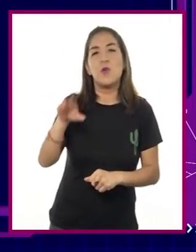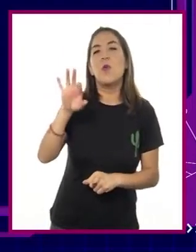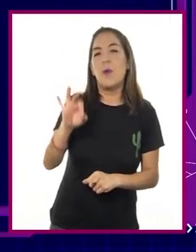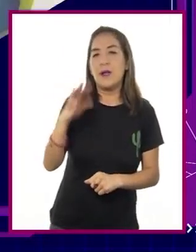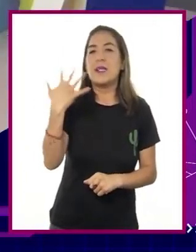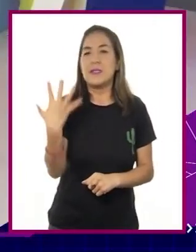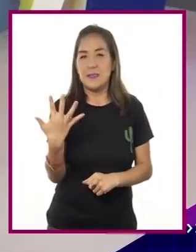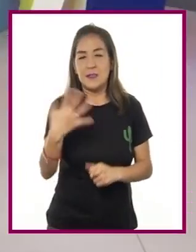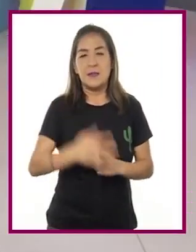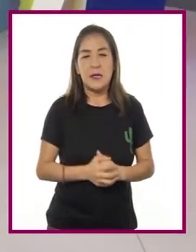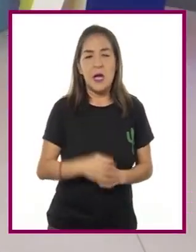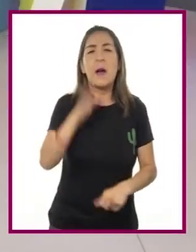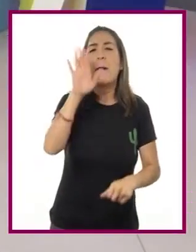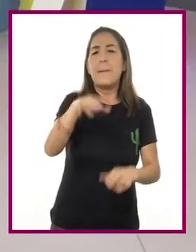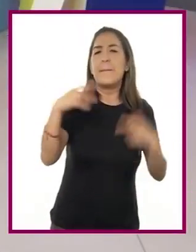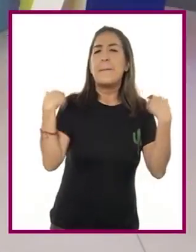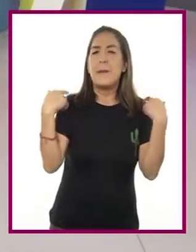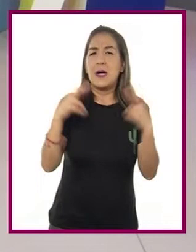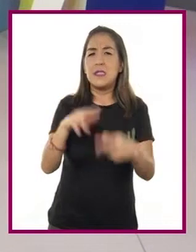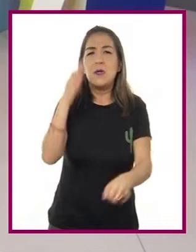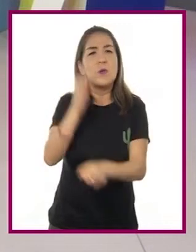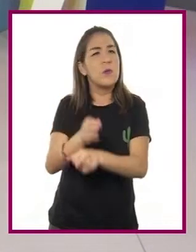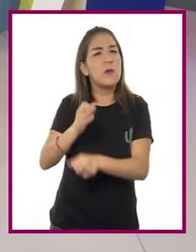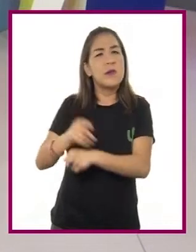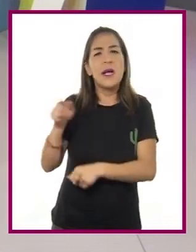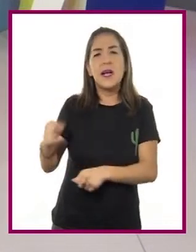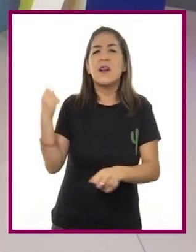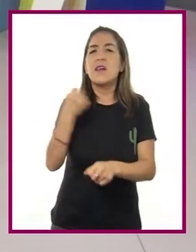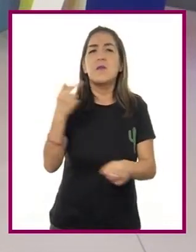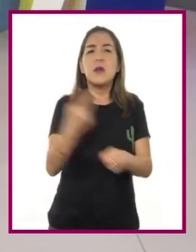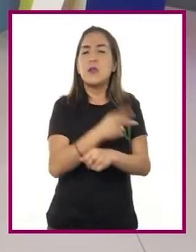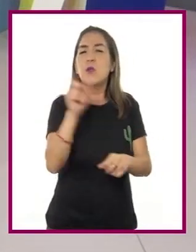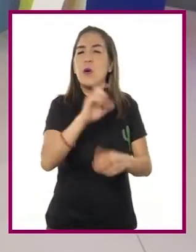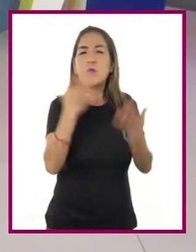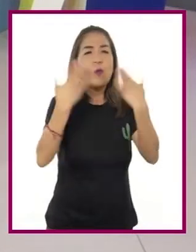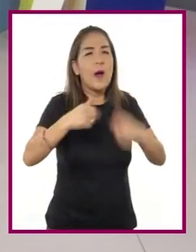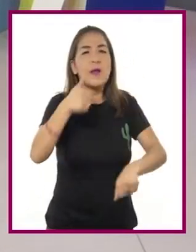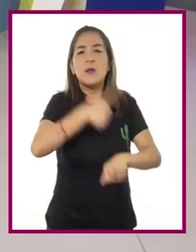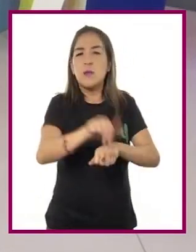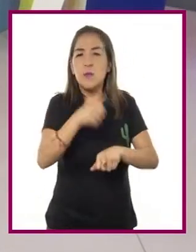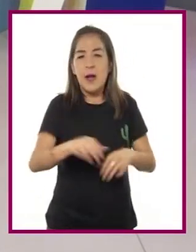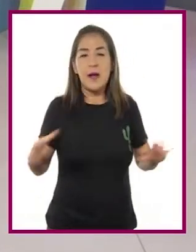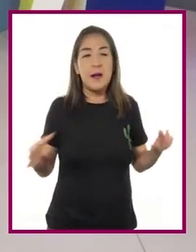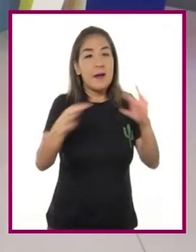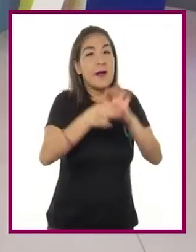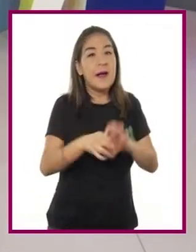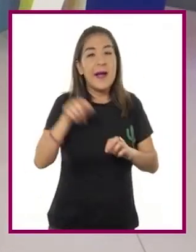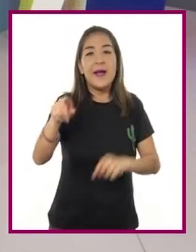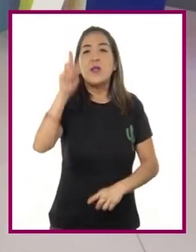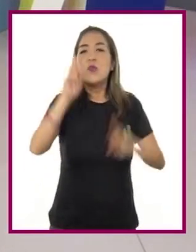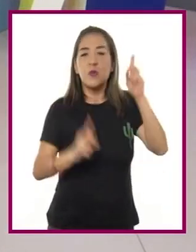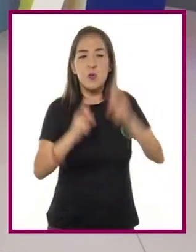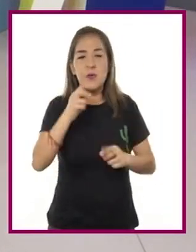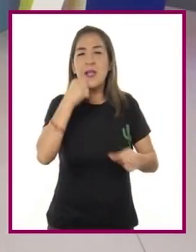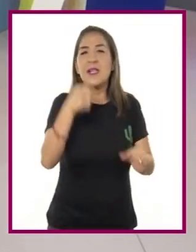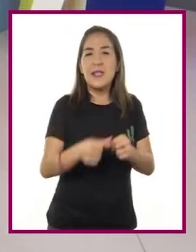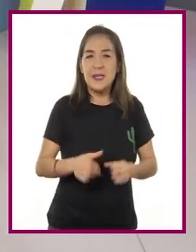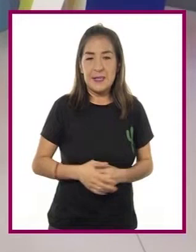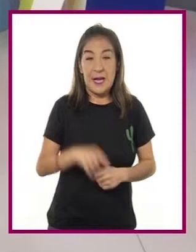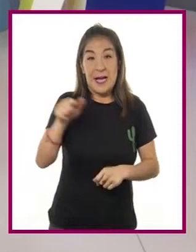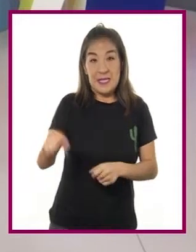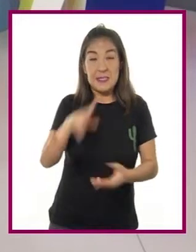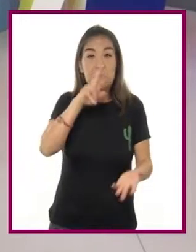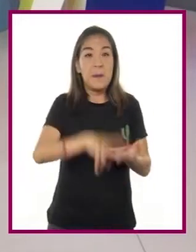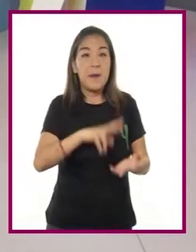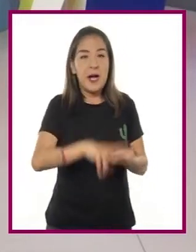45. Maestra, ¿qué ocurre cuando no hay un coeficiente o número que acompañe a la incógnita? Eso quiere decir que el valor